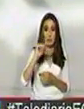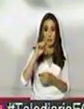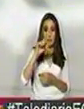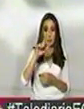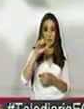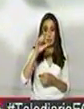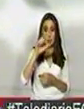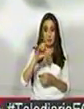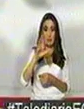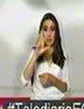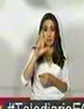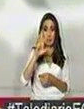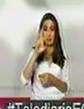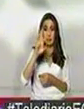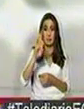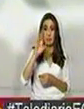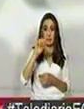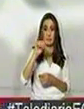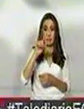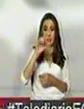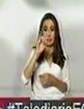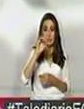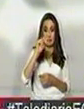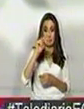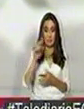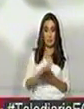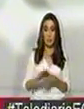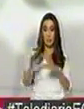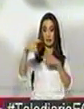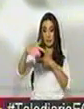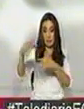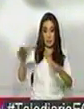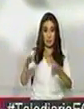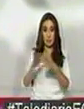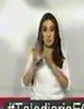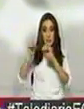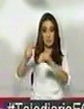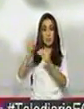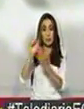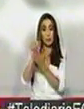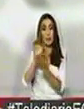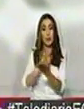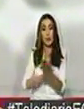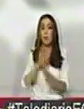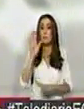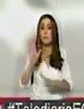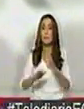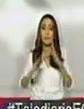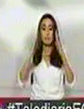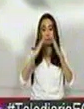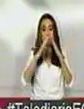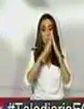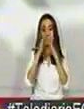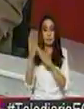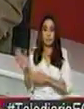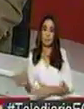la provincia de Pichincha. En ese gran terreno se desarrollará un proyecto habitacional para